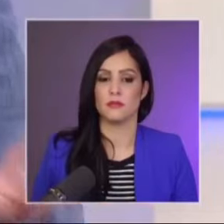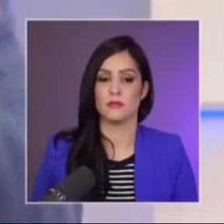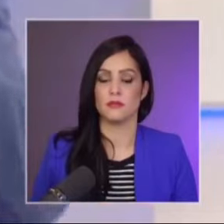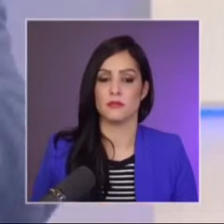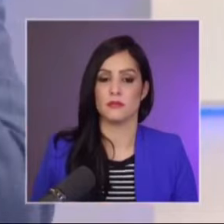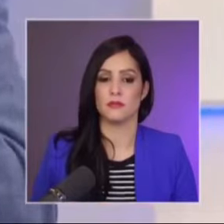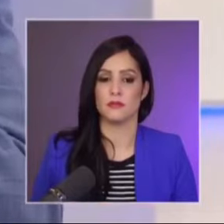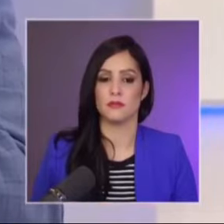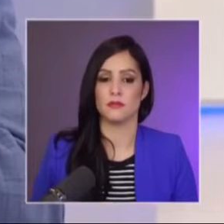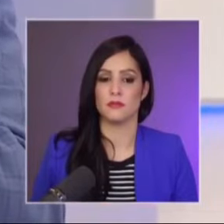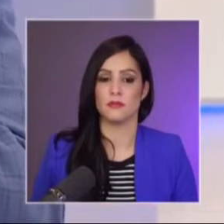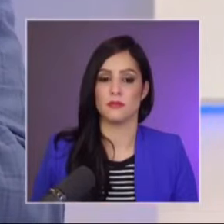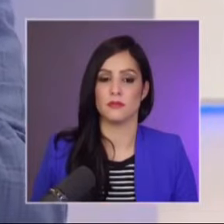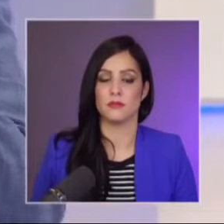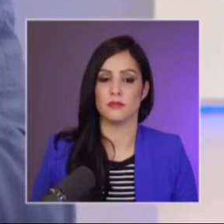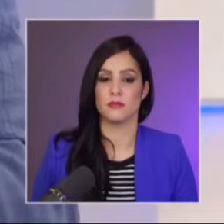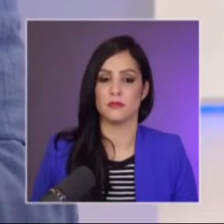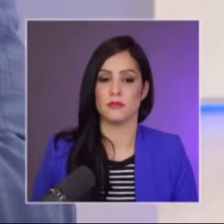oponiéndose